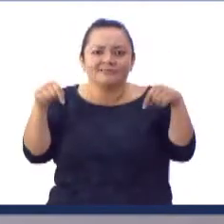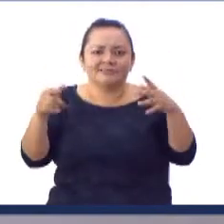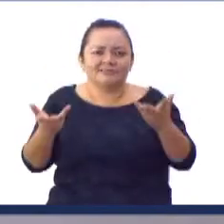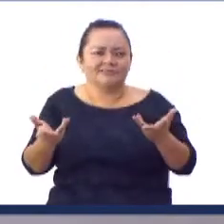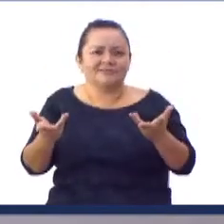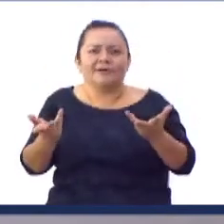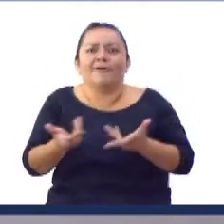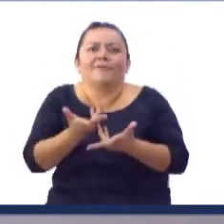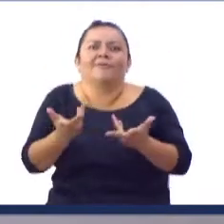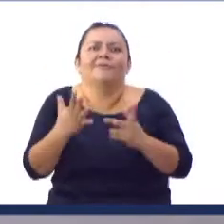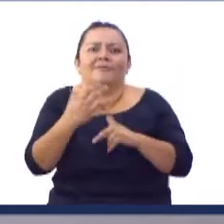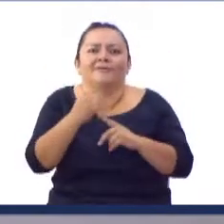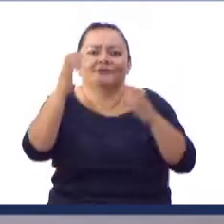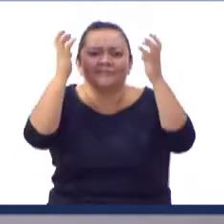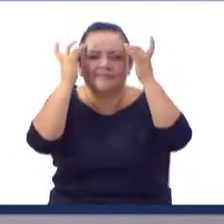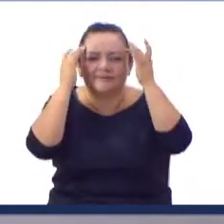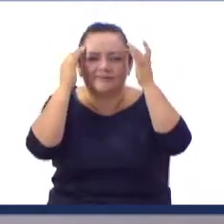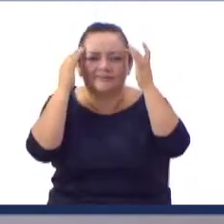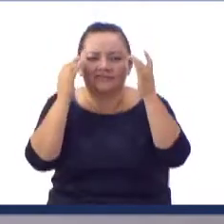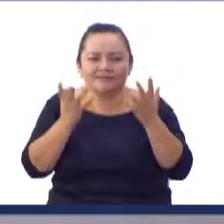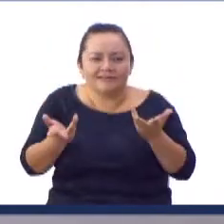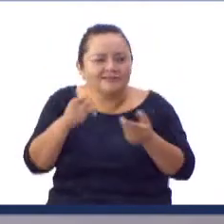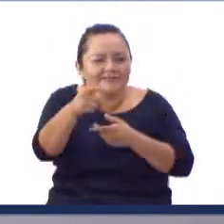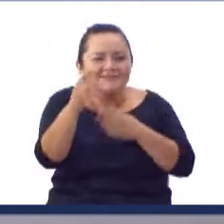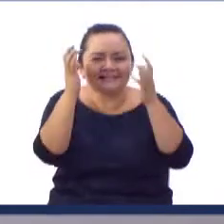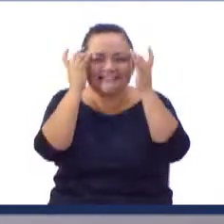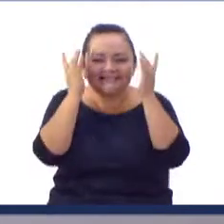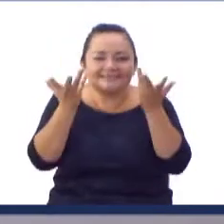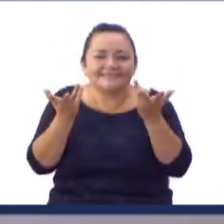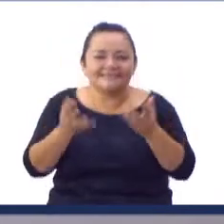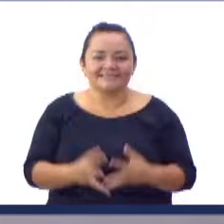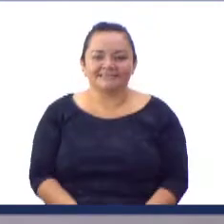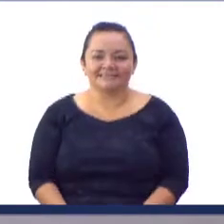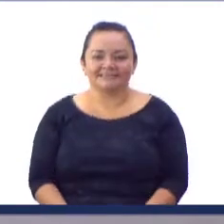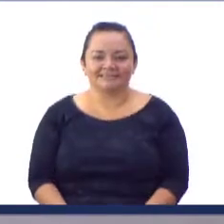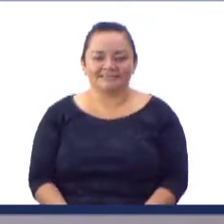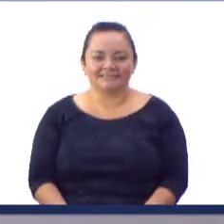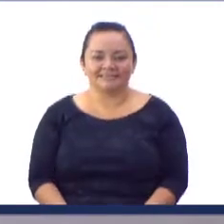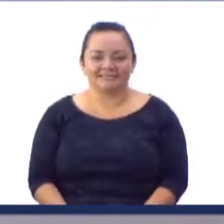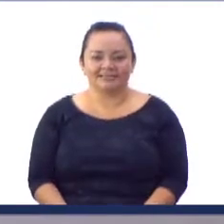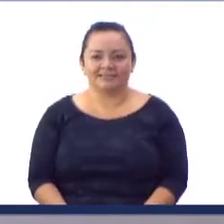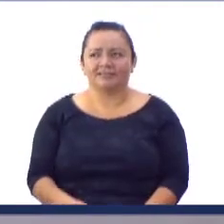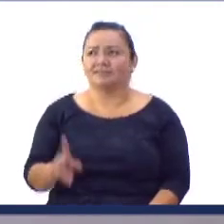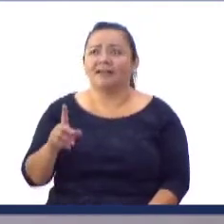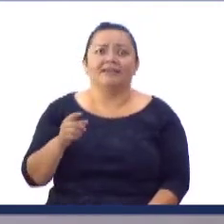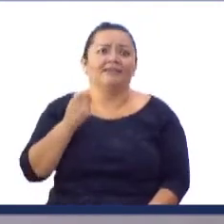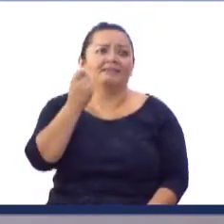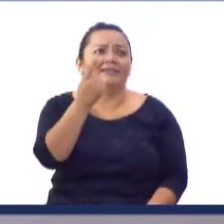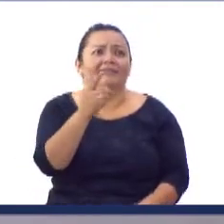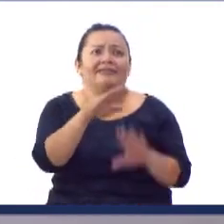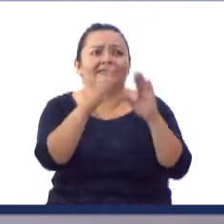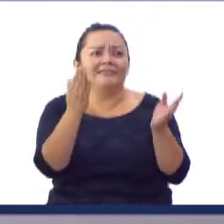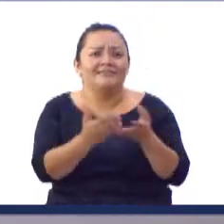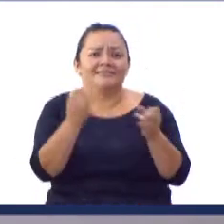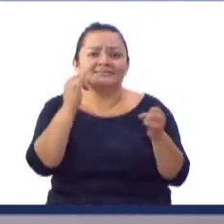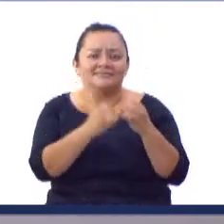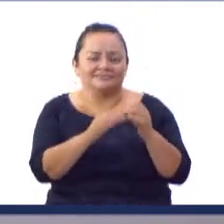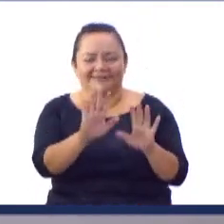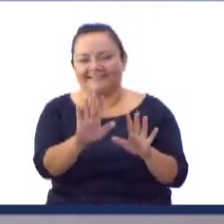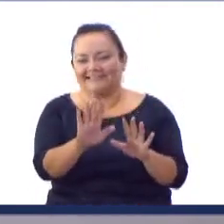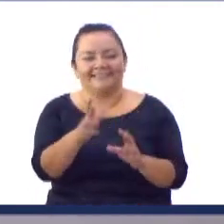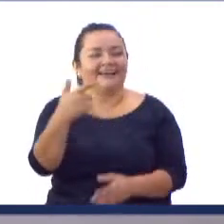hable yo porque es estable yendo ya viene el fin del mundo y no en el